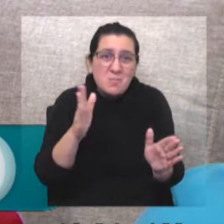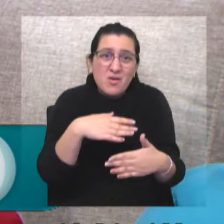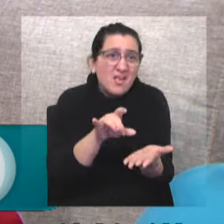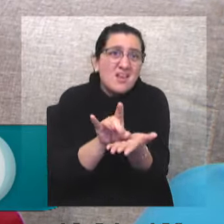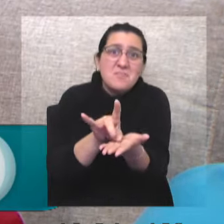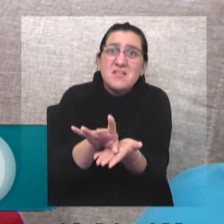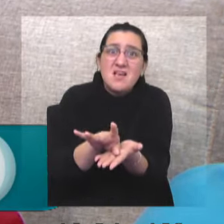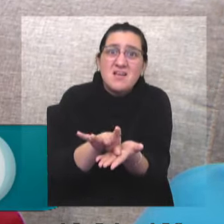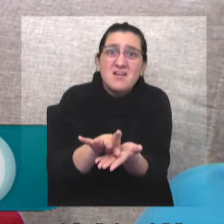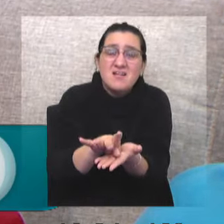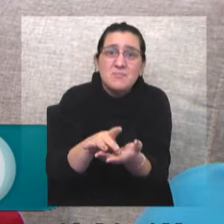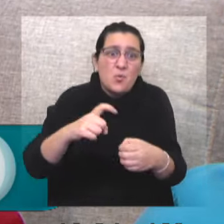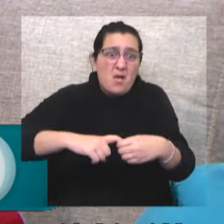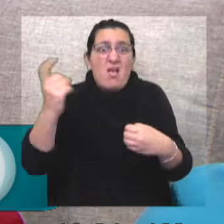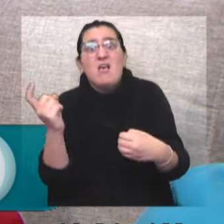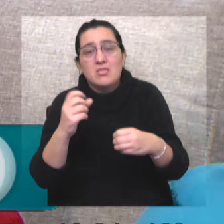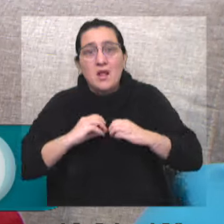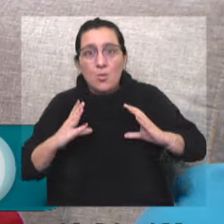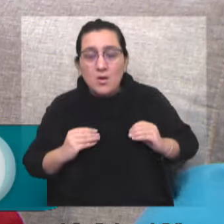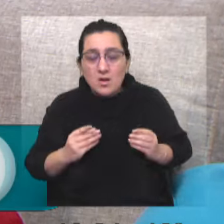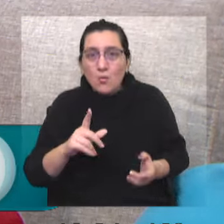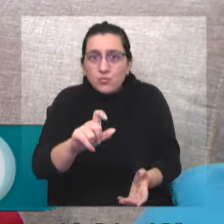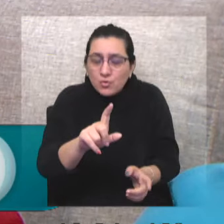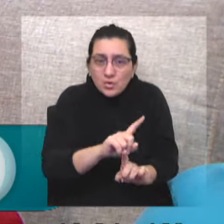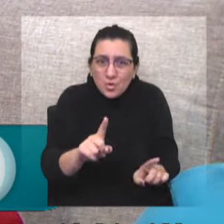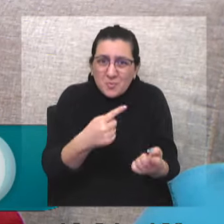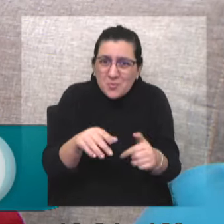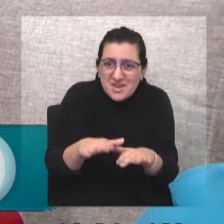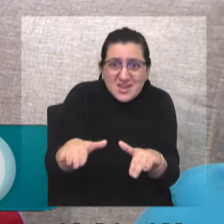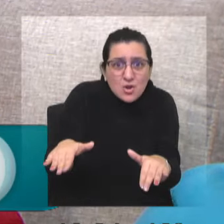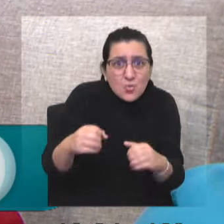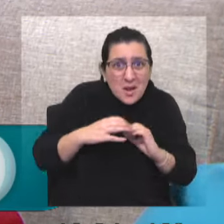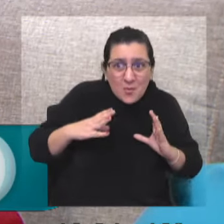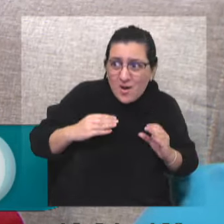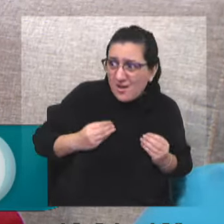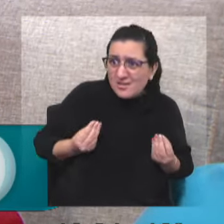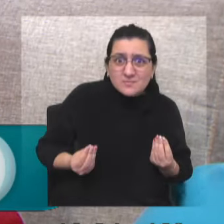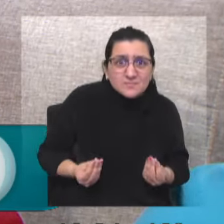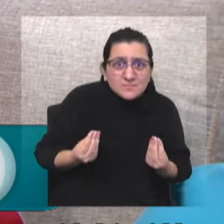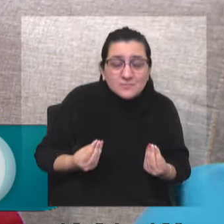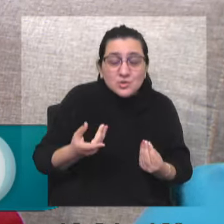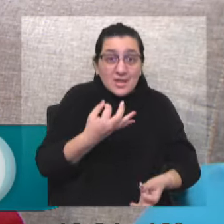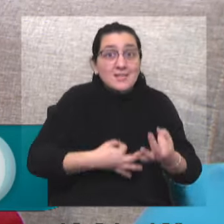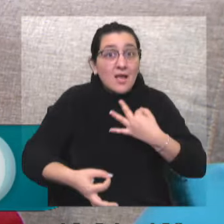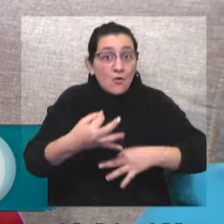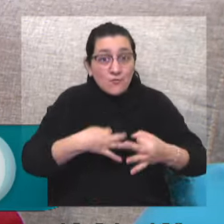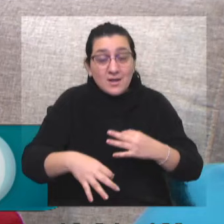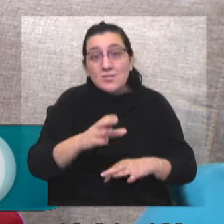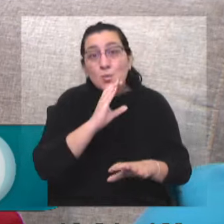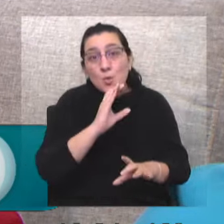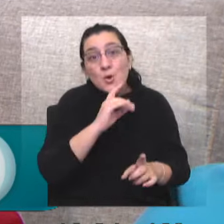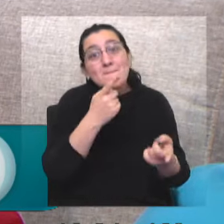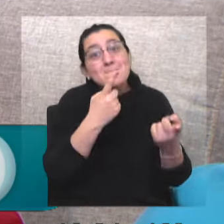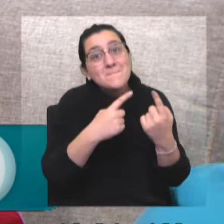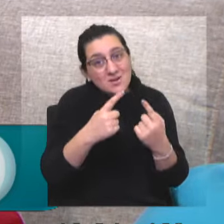tenga en la vida, tiene por qué salir de ningún lado, ¿no? Eso es obvio. Pero un niño, una escuela. Entonces, esta obra es una obra de humor con